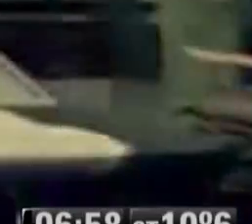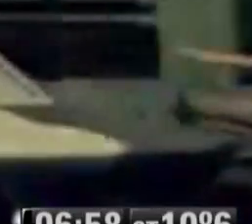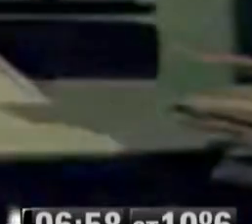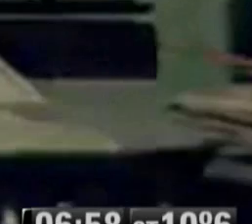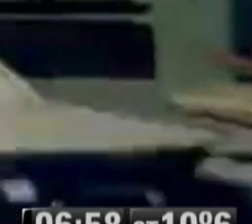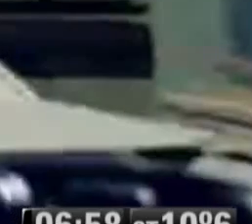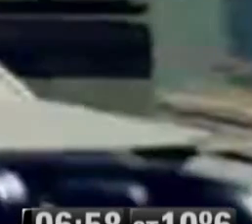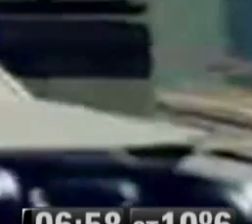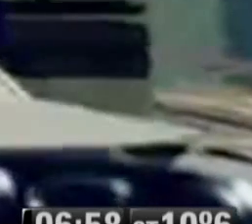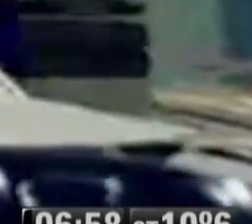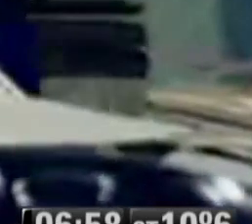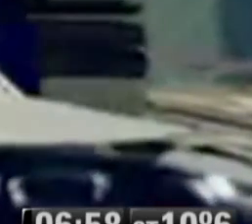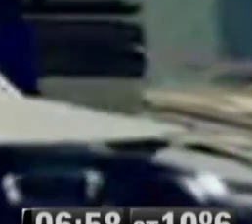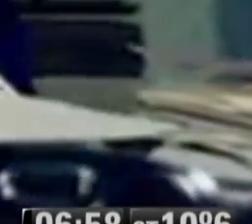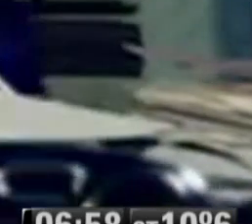que otras